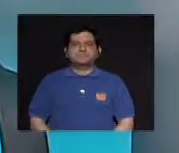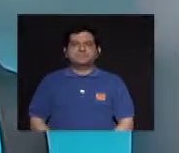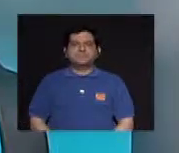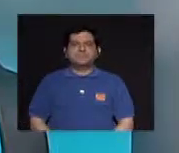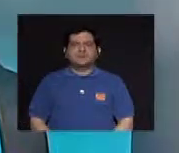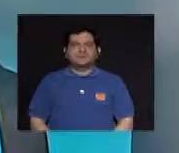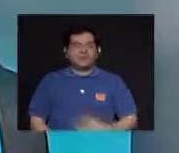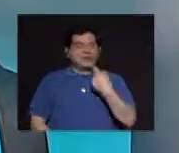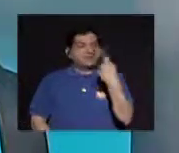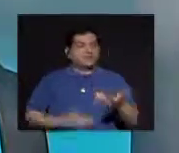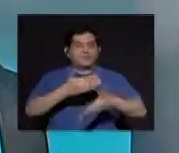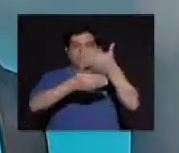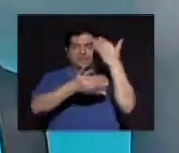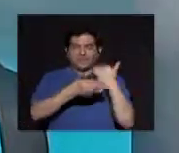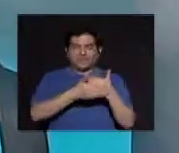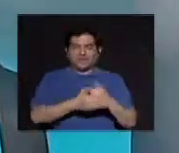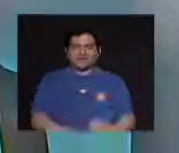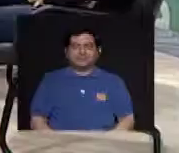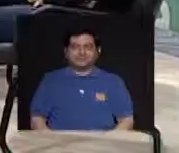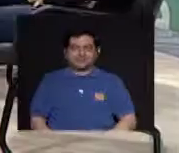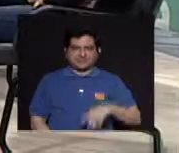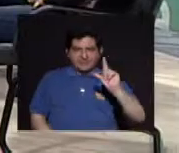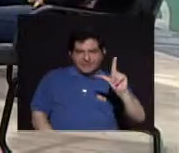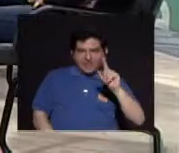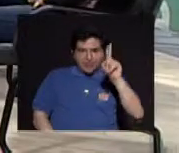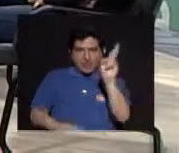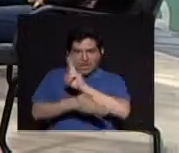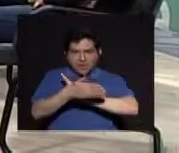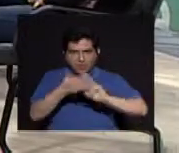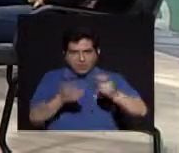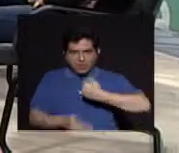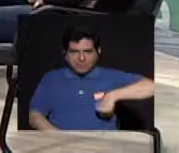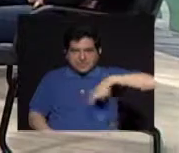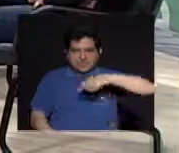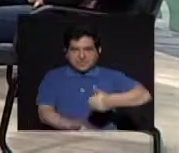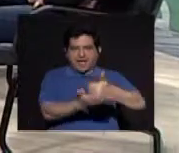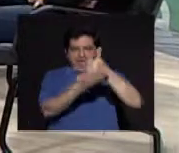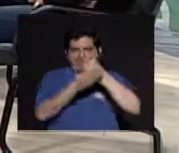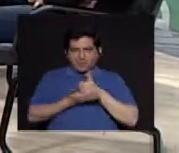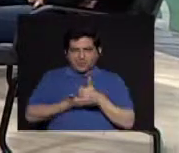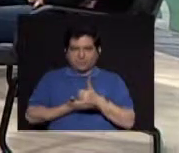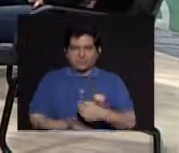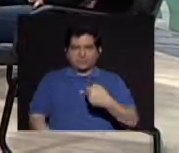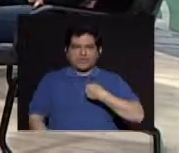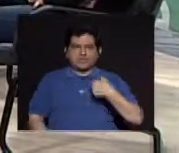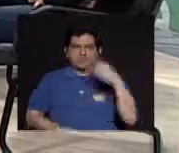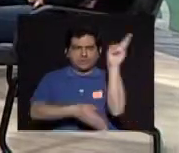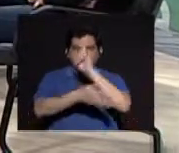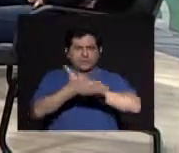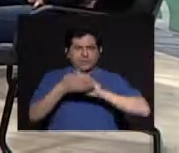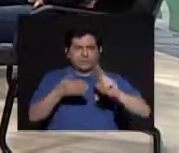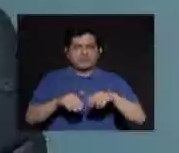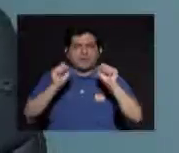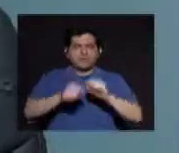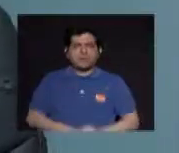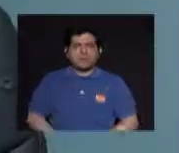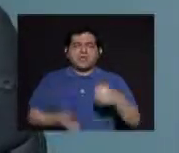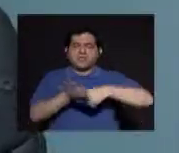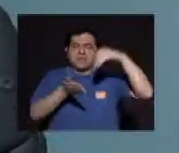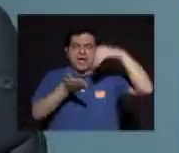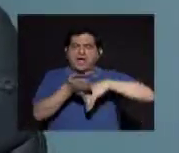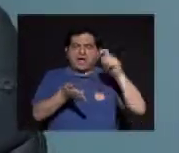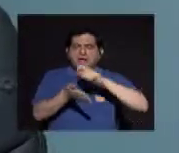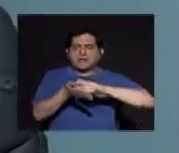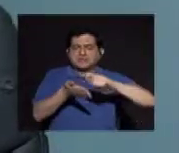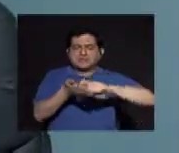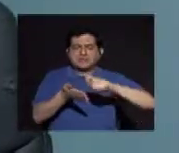¿verdad? Esto digamos, de lo que hablaba ahora Laura, de estar en una universidad, nos ayudaba porque si yo estoy en una universidad, la